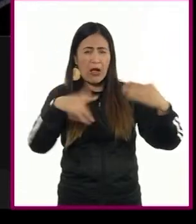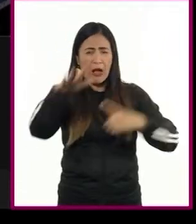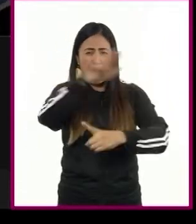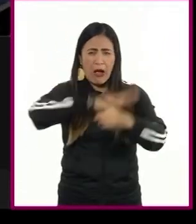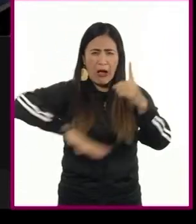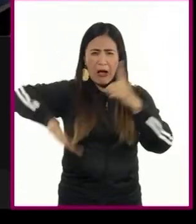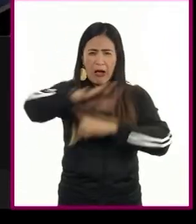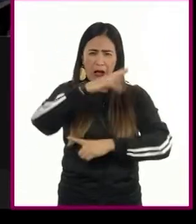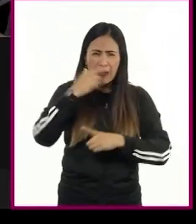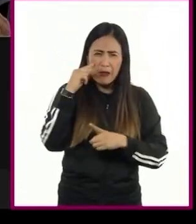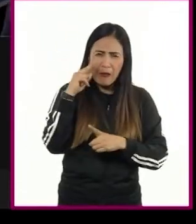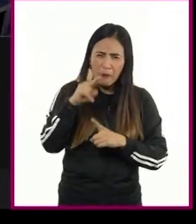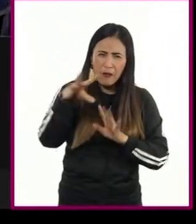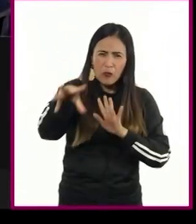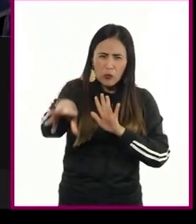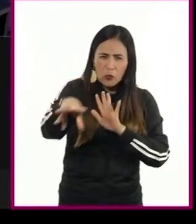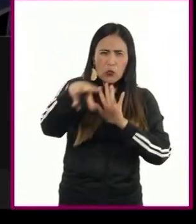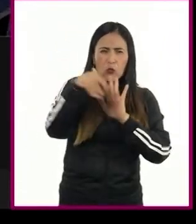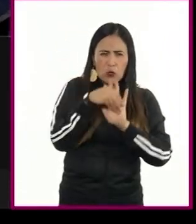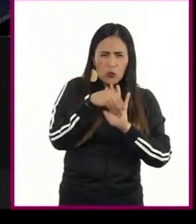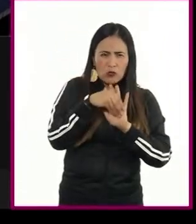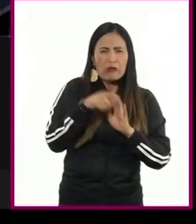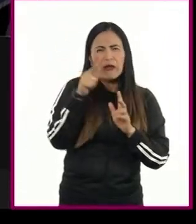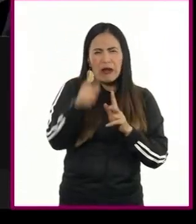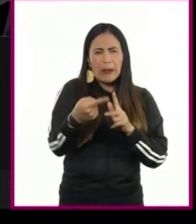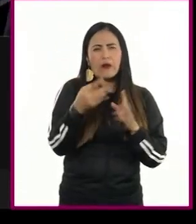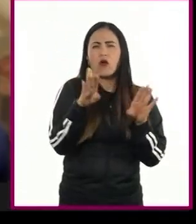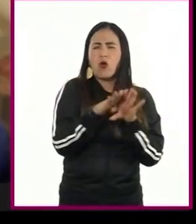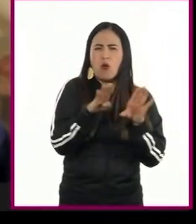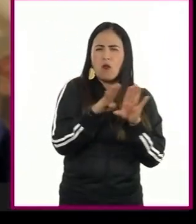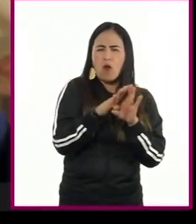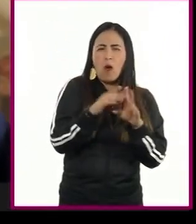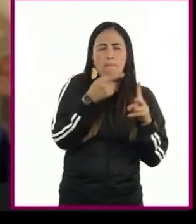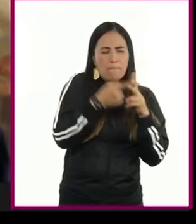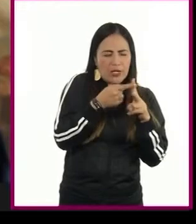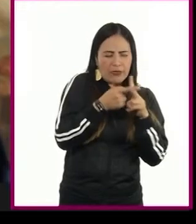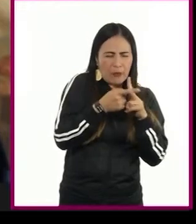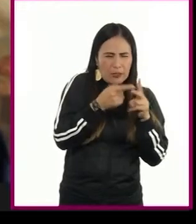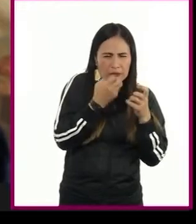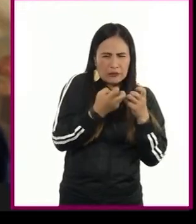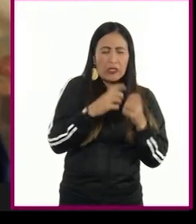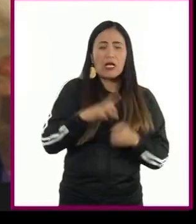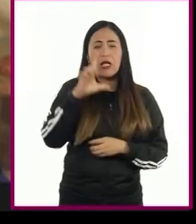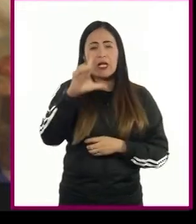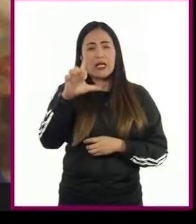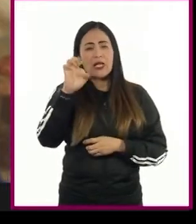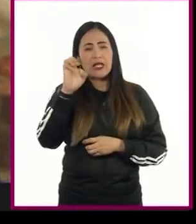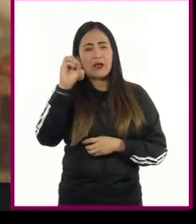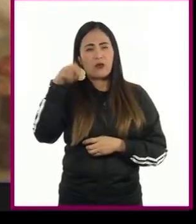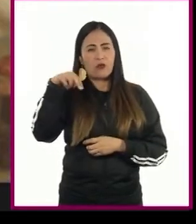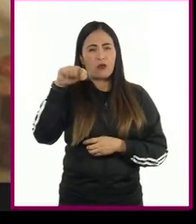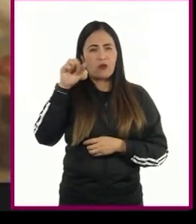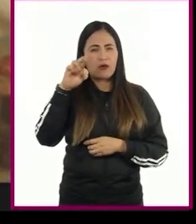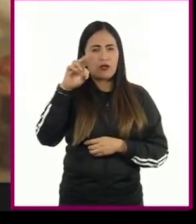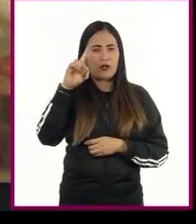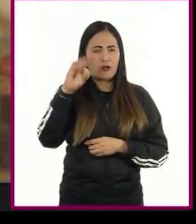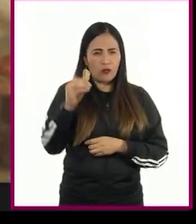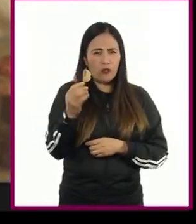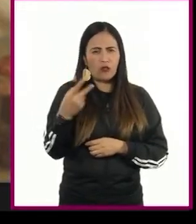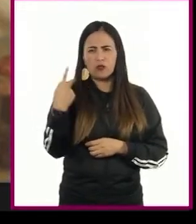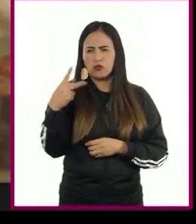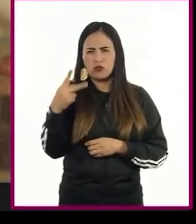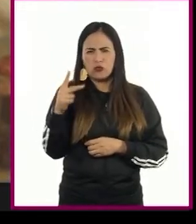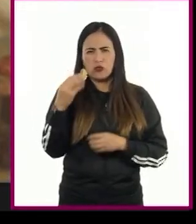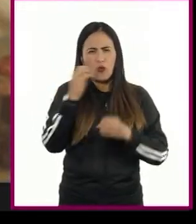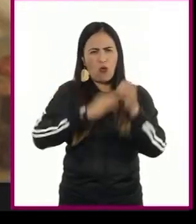naturaleza fundada en las disciplinas matemáticas. Leonardo buscaba en mí aportaciones a sus obras,